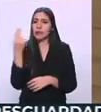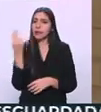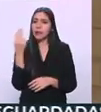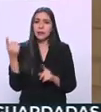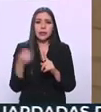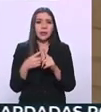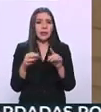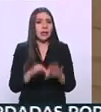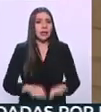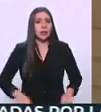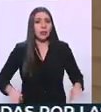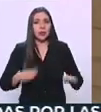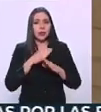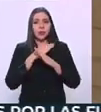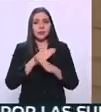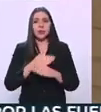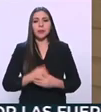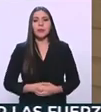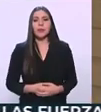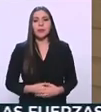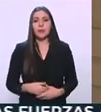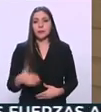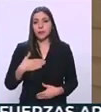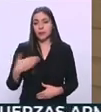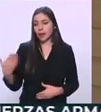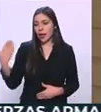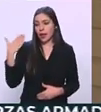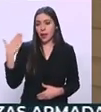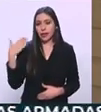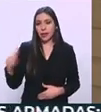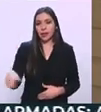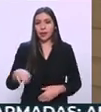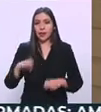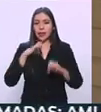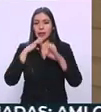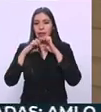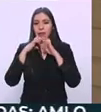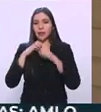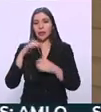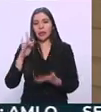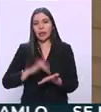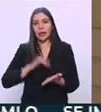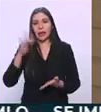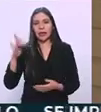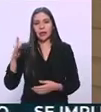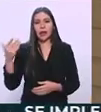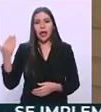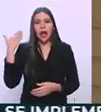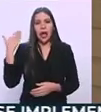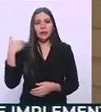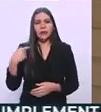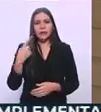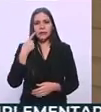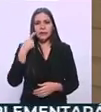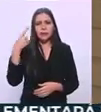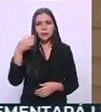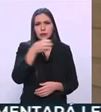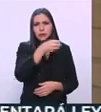justo previo a entrar a esta entrevista, que te agradezco mucho siempre, viendo los